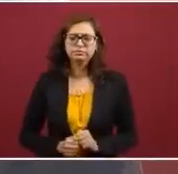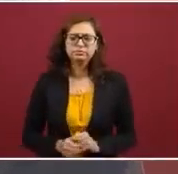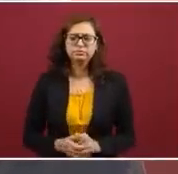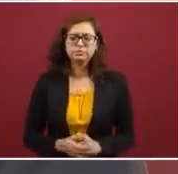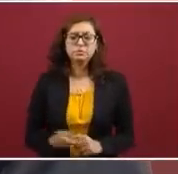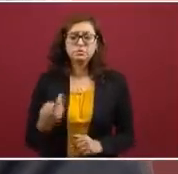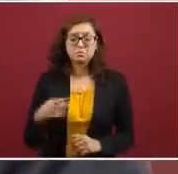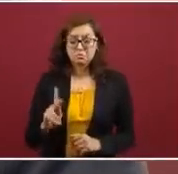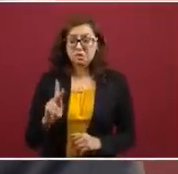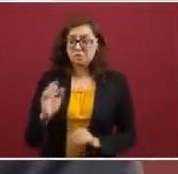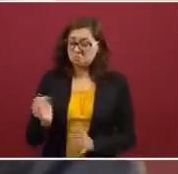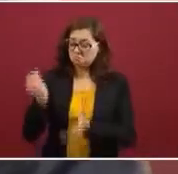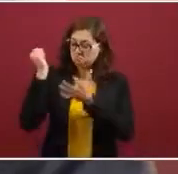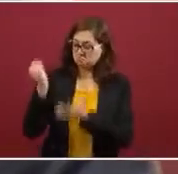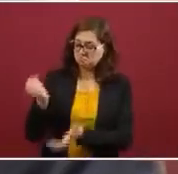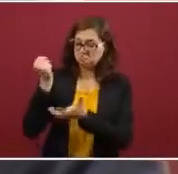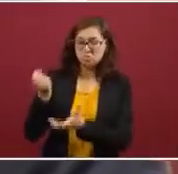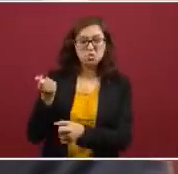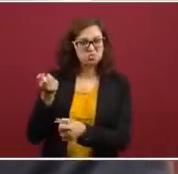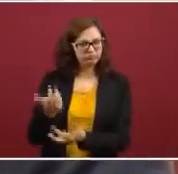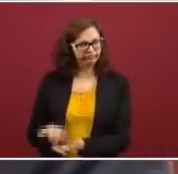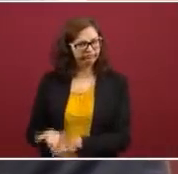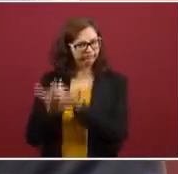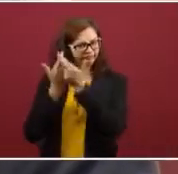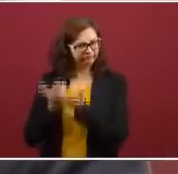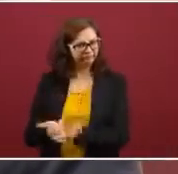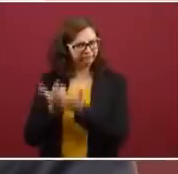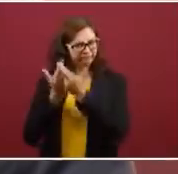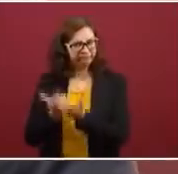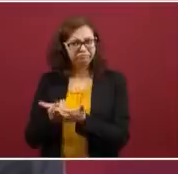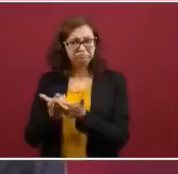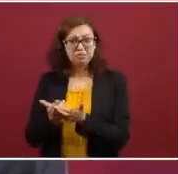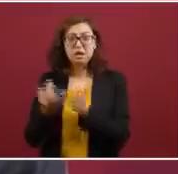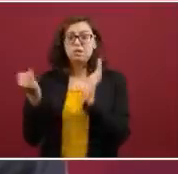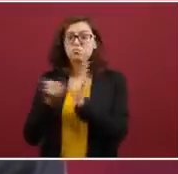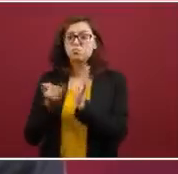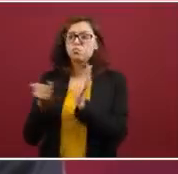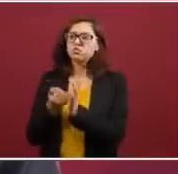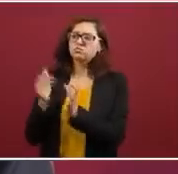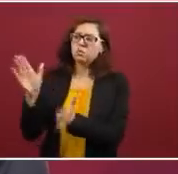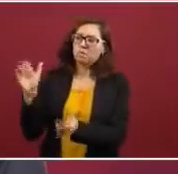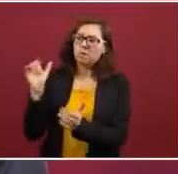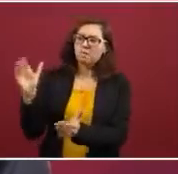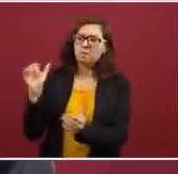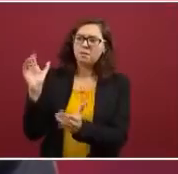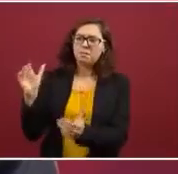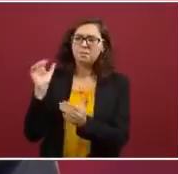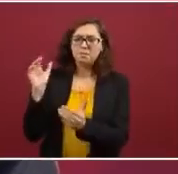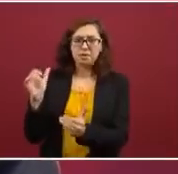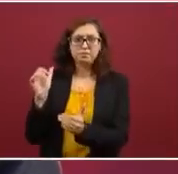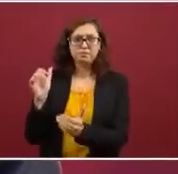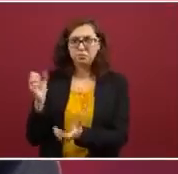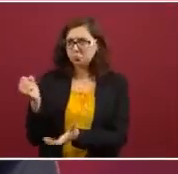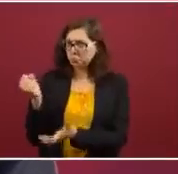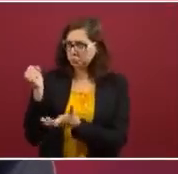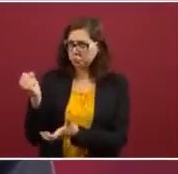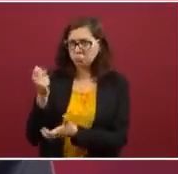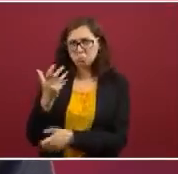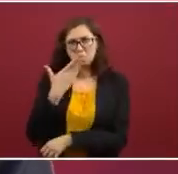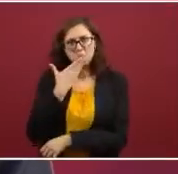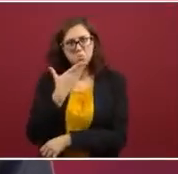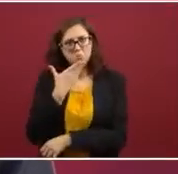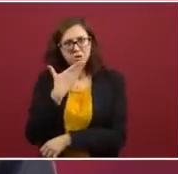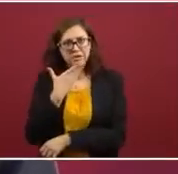porque nos está yendo muy bien en la recaudación, que eso es otro